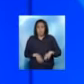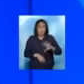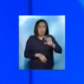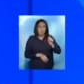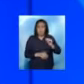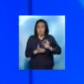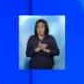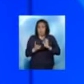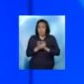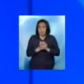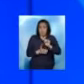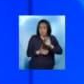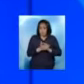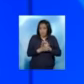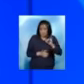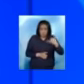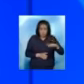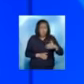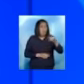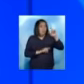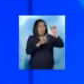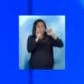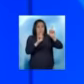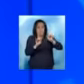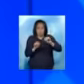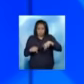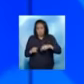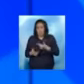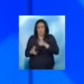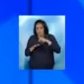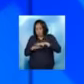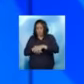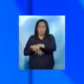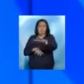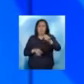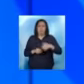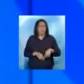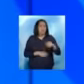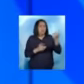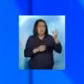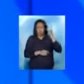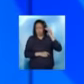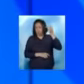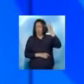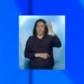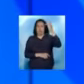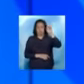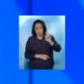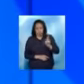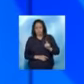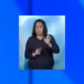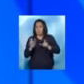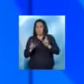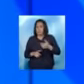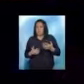encuentra inundada tras una tormenta eléctrica registrada esta madrugada. Los rayos y truenos asustaron a todos los pobladores del